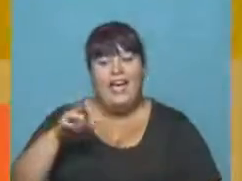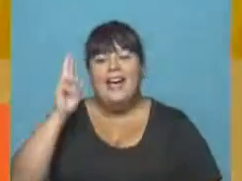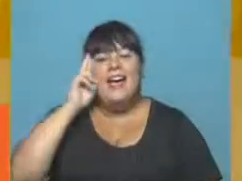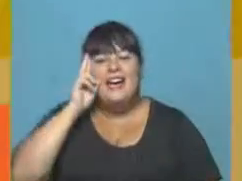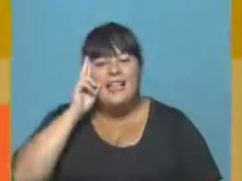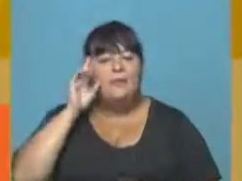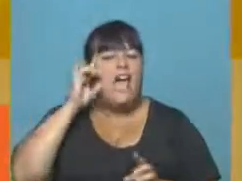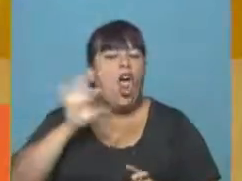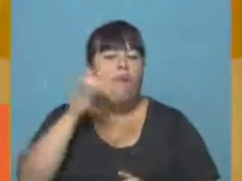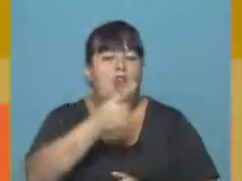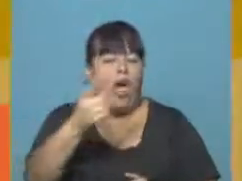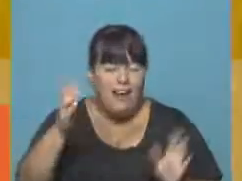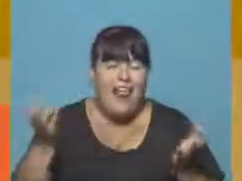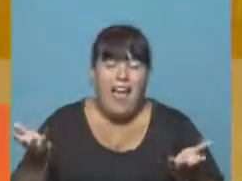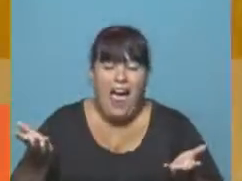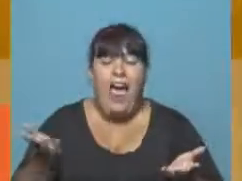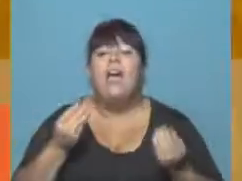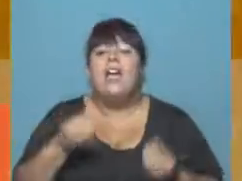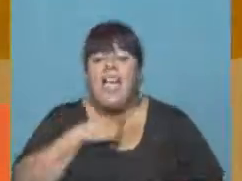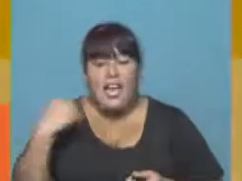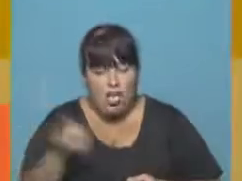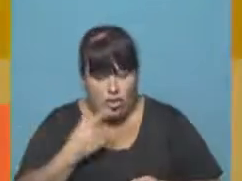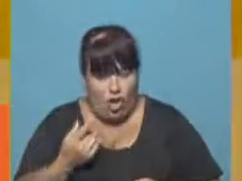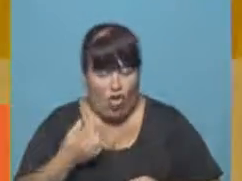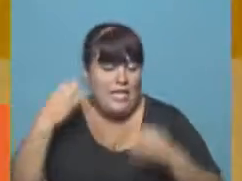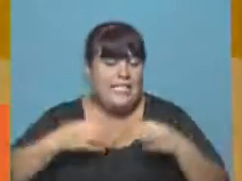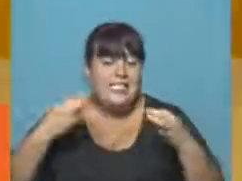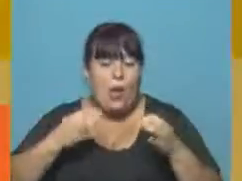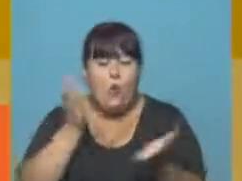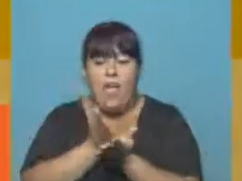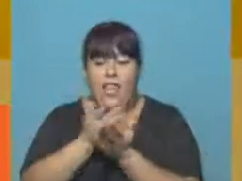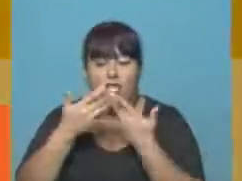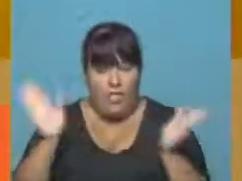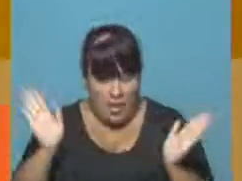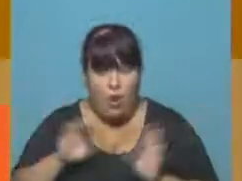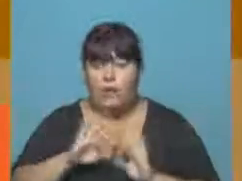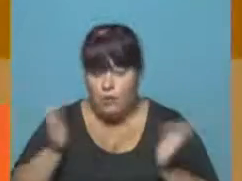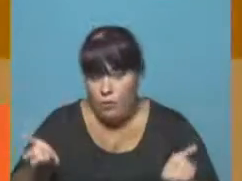la absolutamente, opinión del porque todos, ¿qué queremos todos? Garantizar el derecho a la libertad,